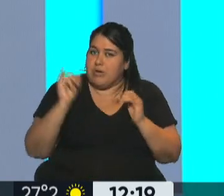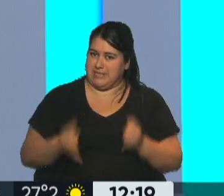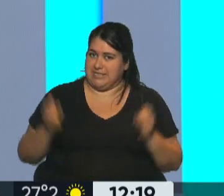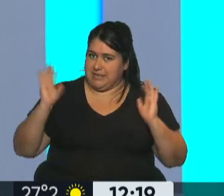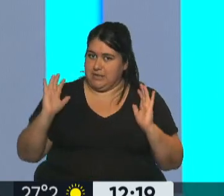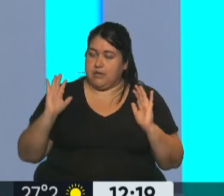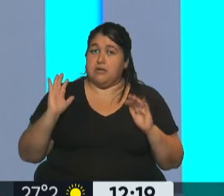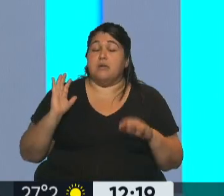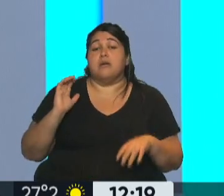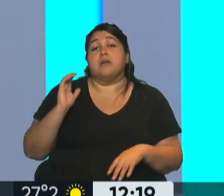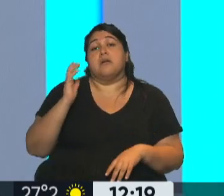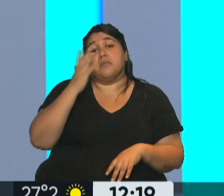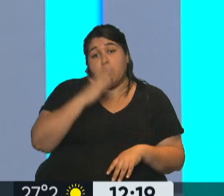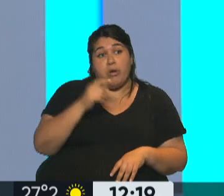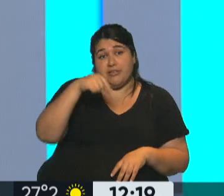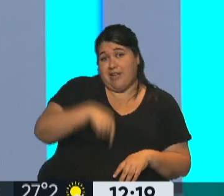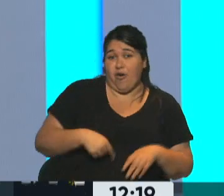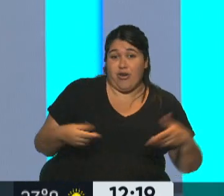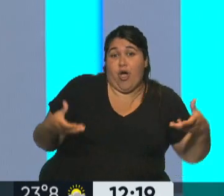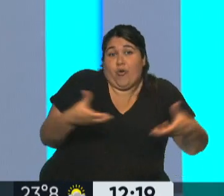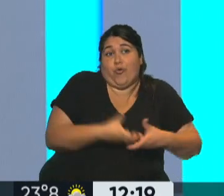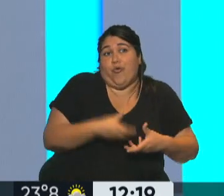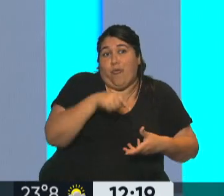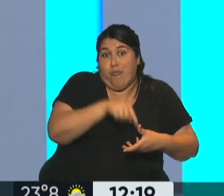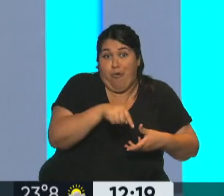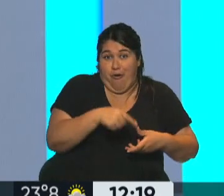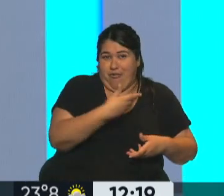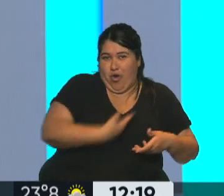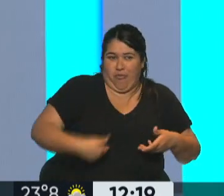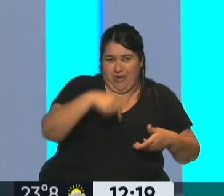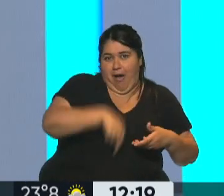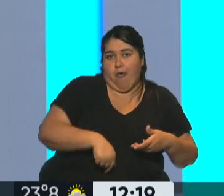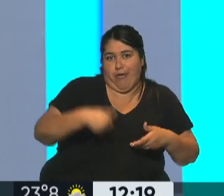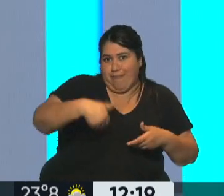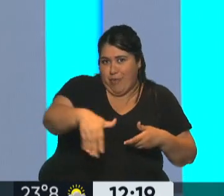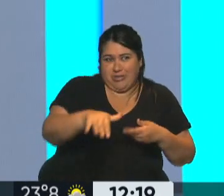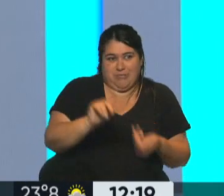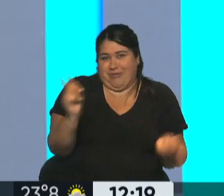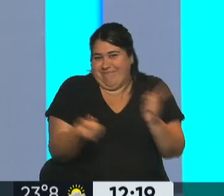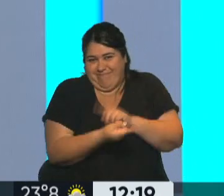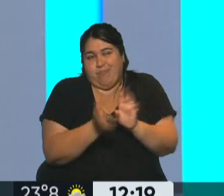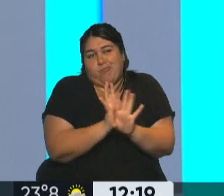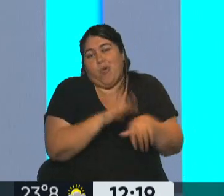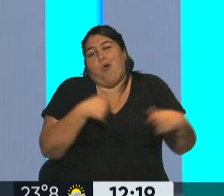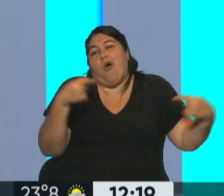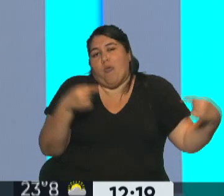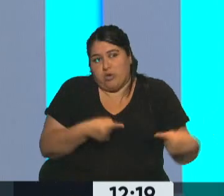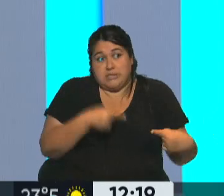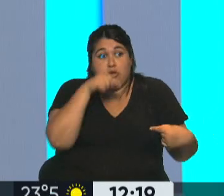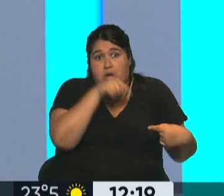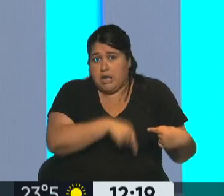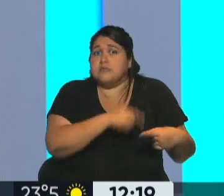como desafío para el oficialismo actual, o sea, para la futura oposición, yo creo que acá es un momento donde el campo nacional y